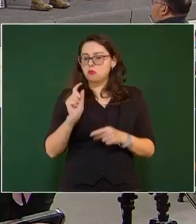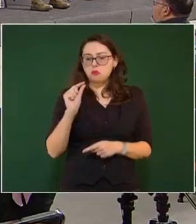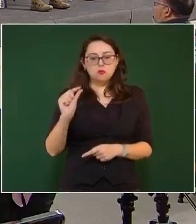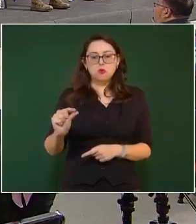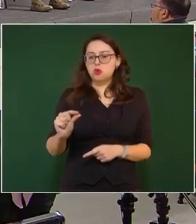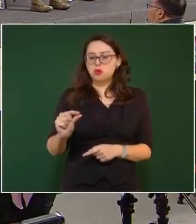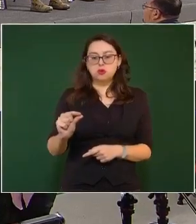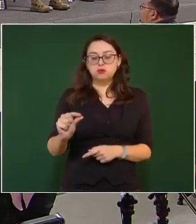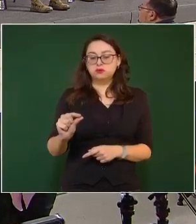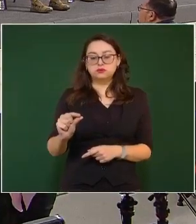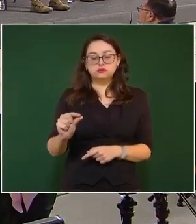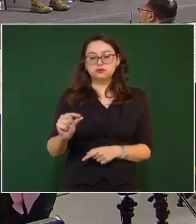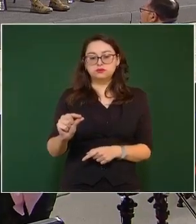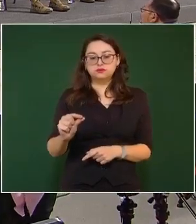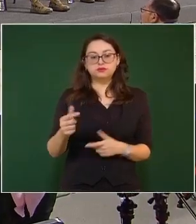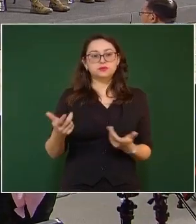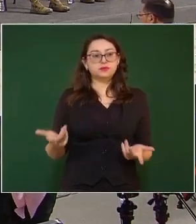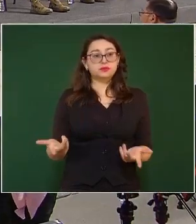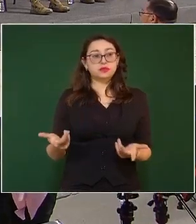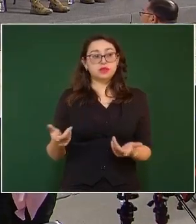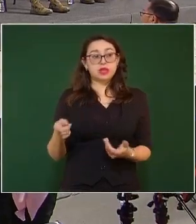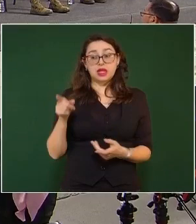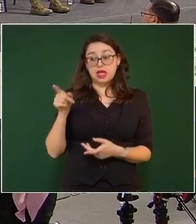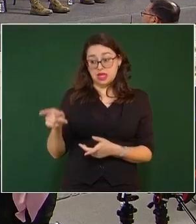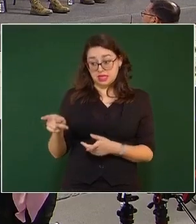creo que después de Tlaxcala.